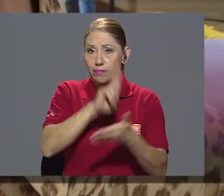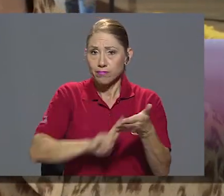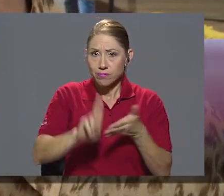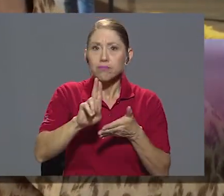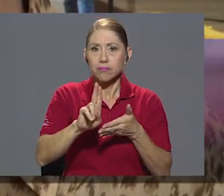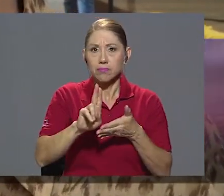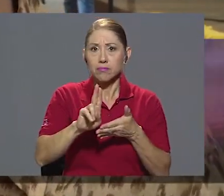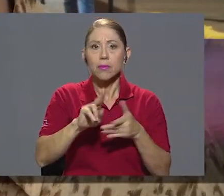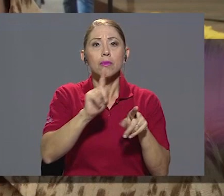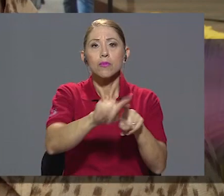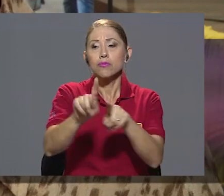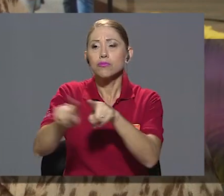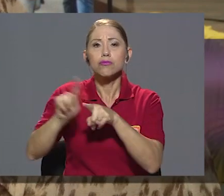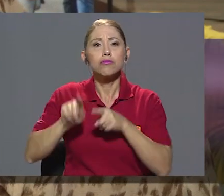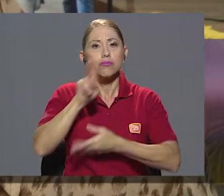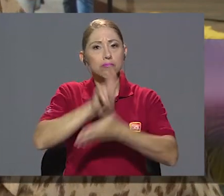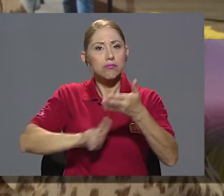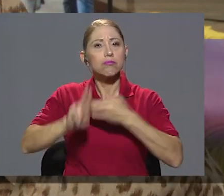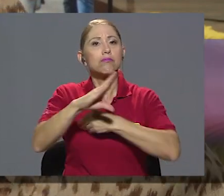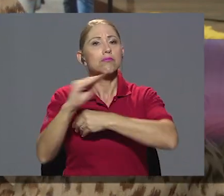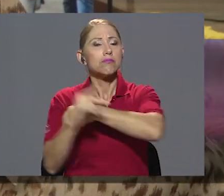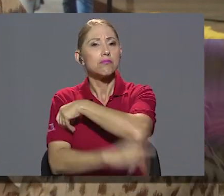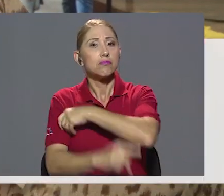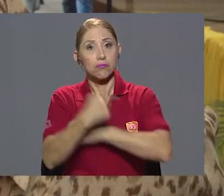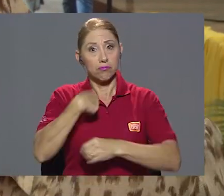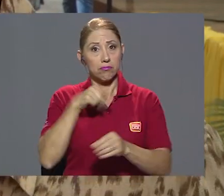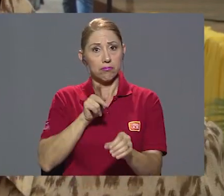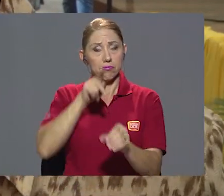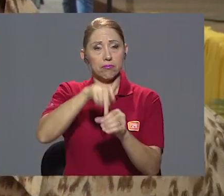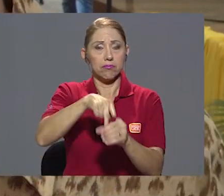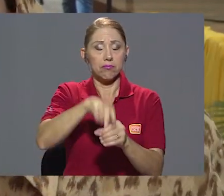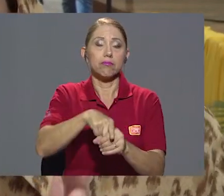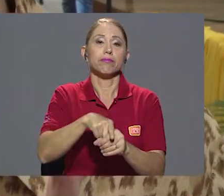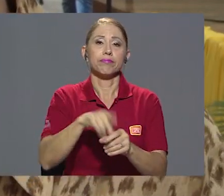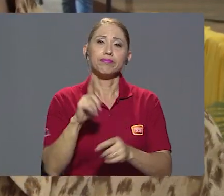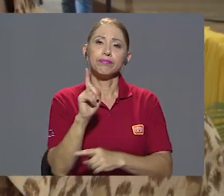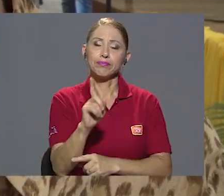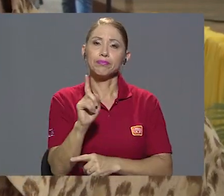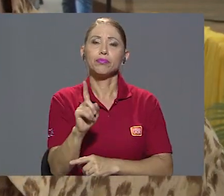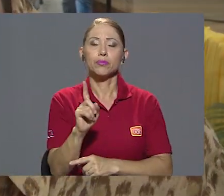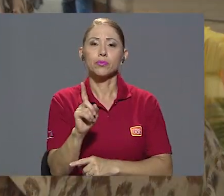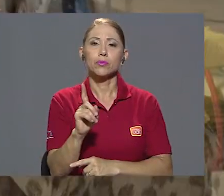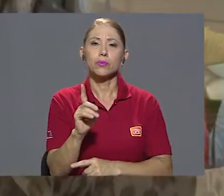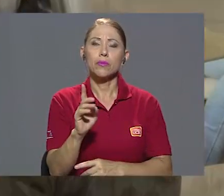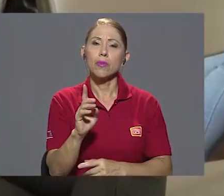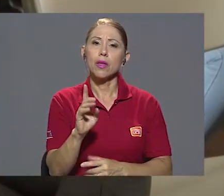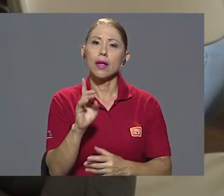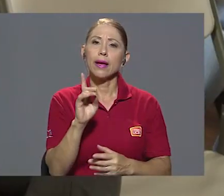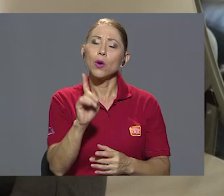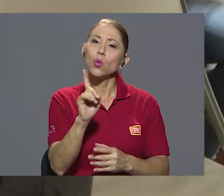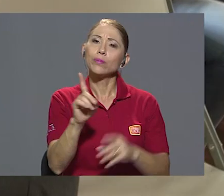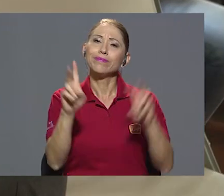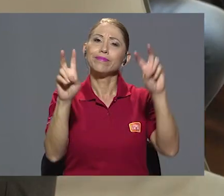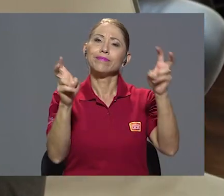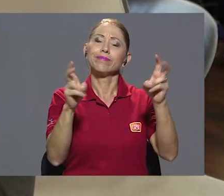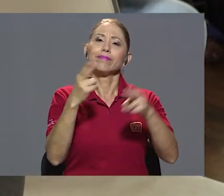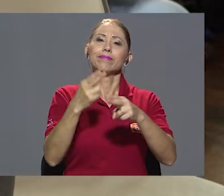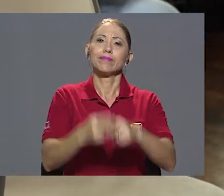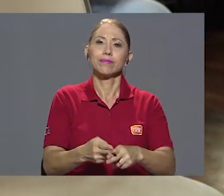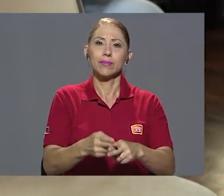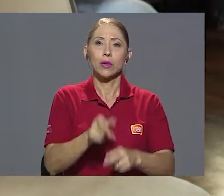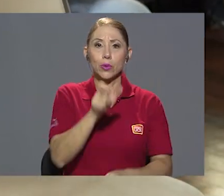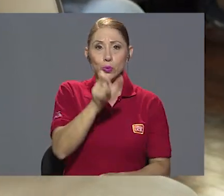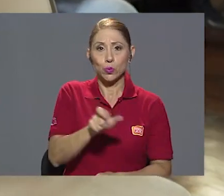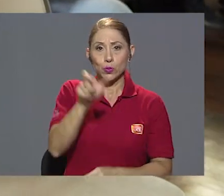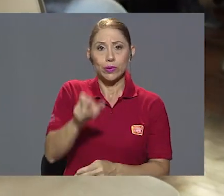la universidad, las universidades y el país. Yo estoy participando en un eje que se